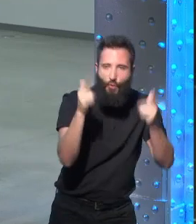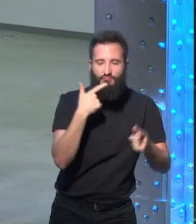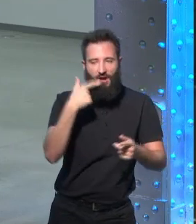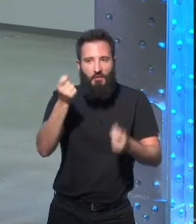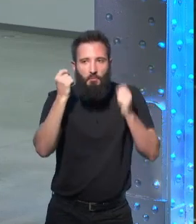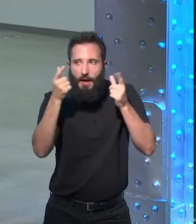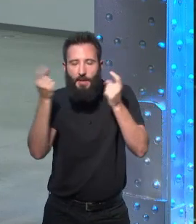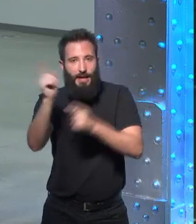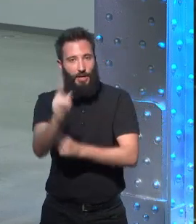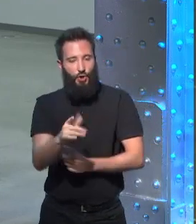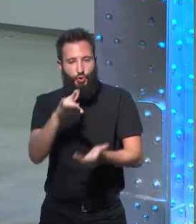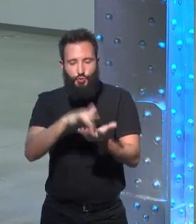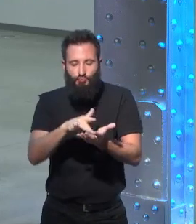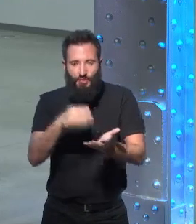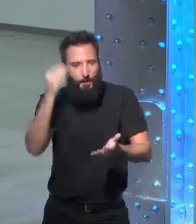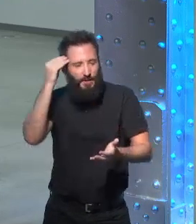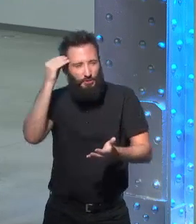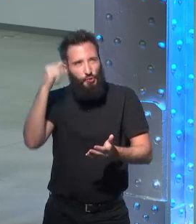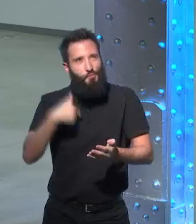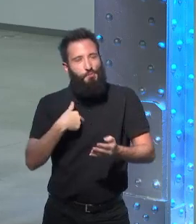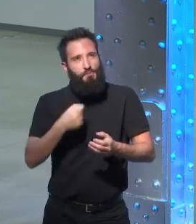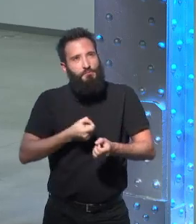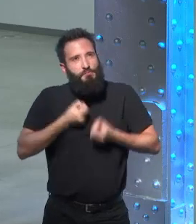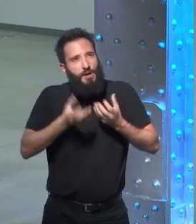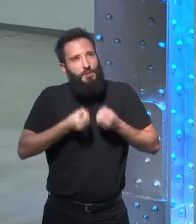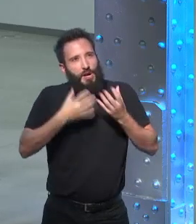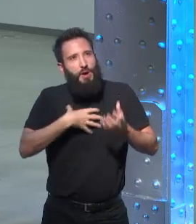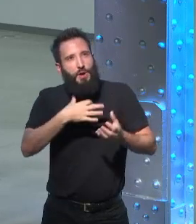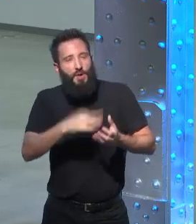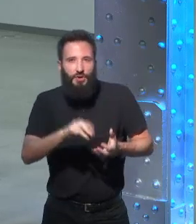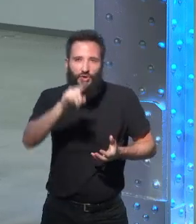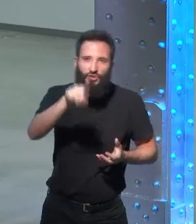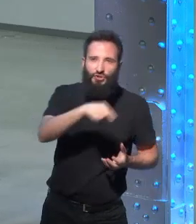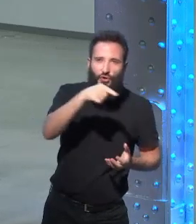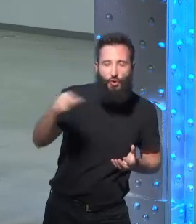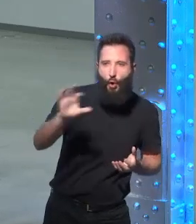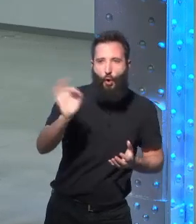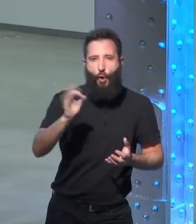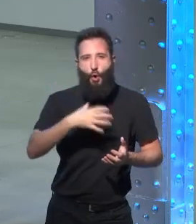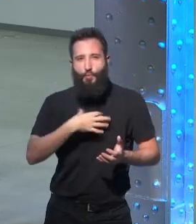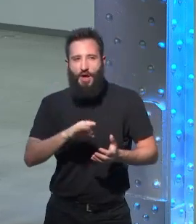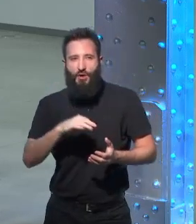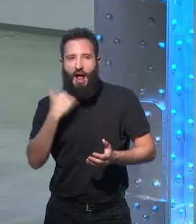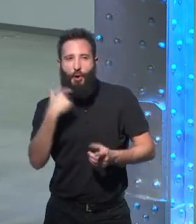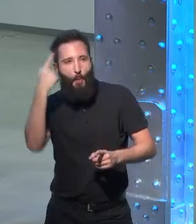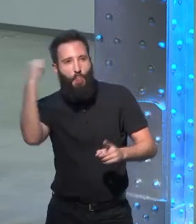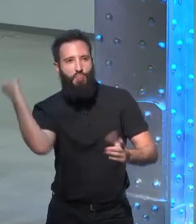cuenta tampoco y pensar si lo que estoy diciendo lo puedo decir o no lo puedo decir, o puedo generar un